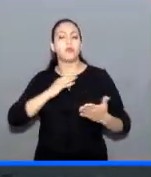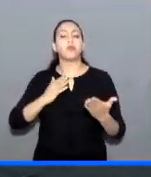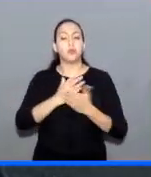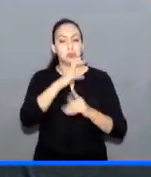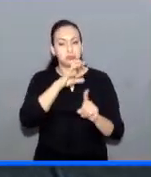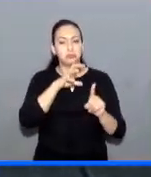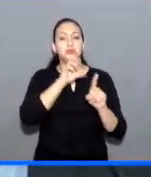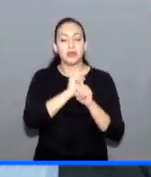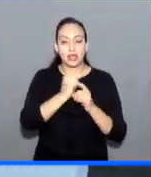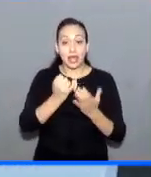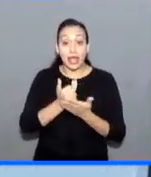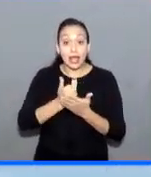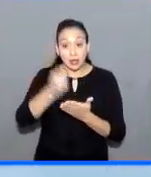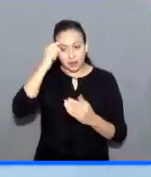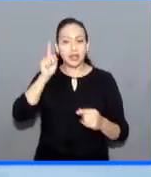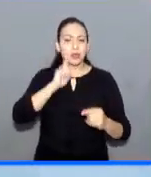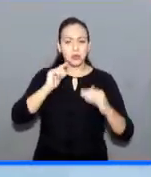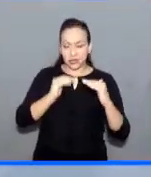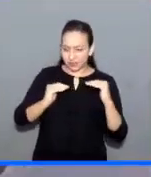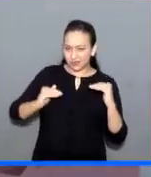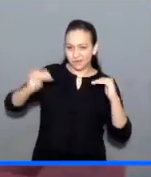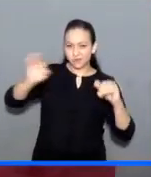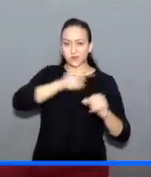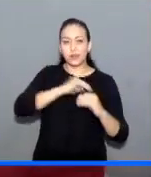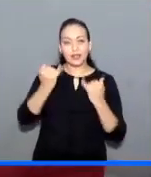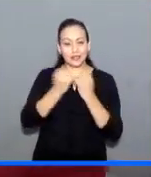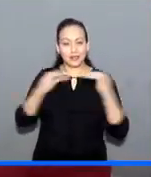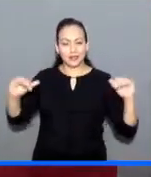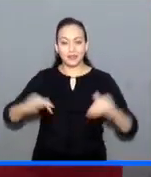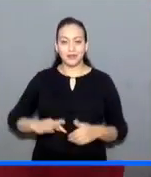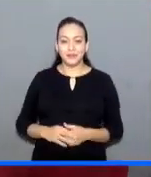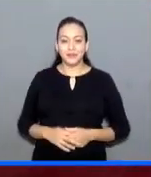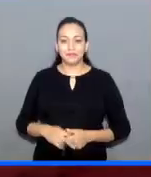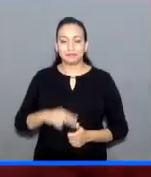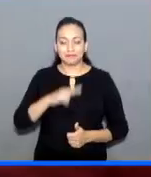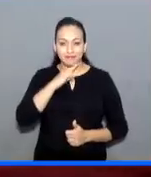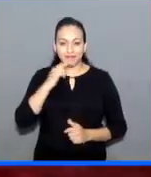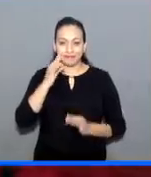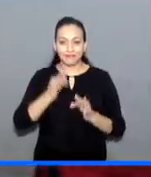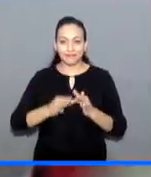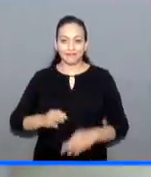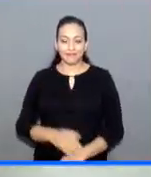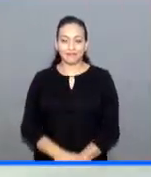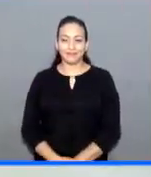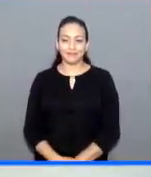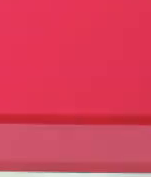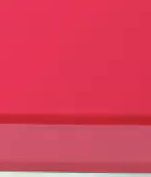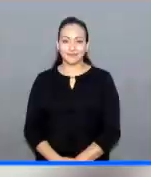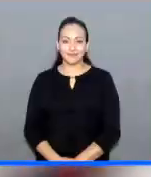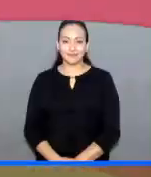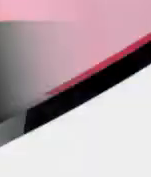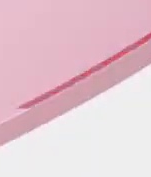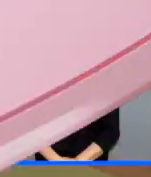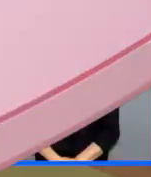a todos los ámbitos del poder público. Para Plural TV, Isaac Albarrán Rodríguez.